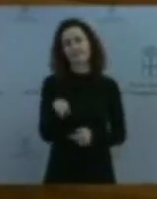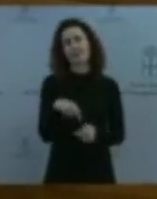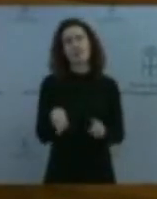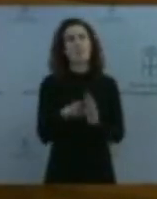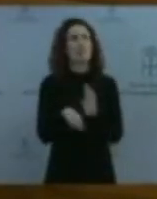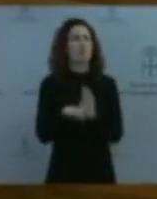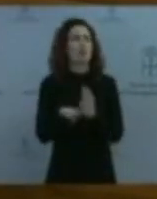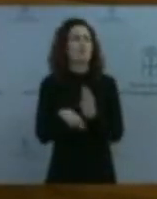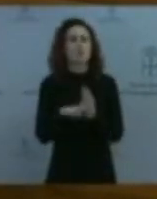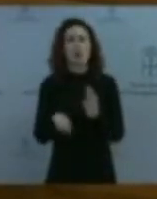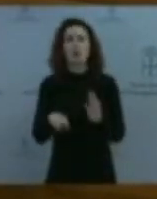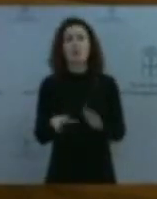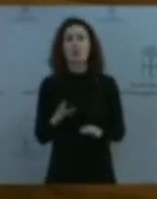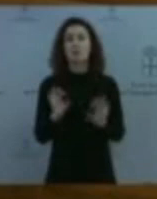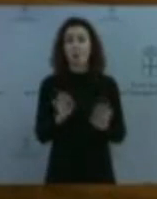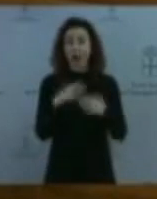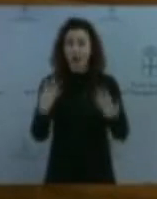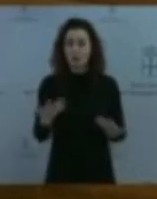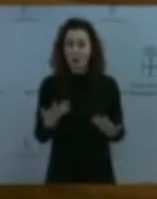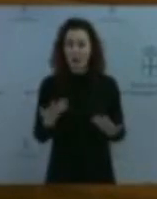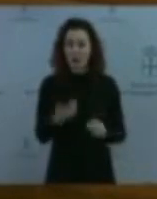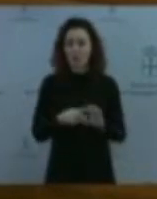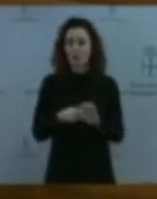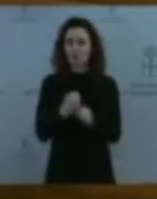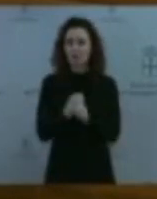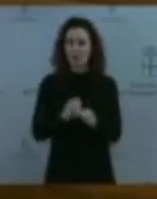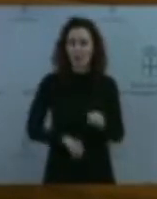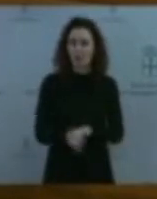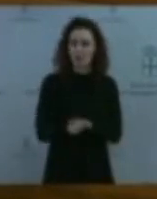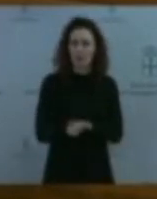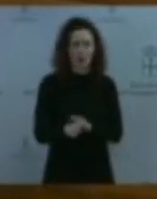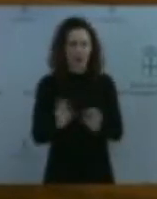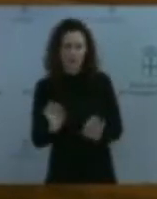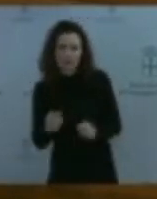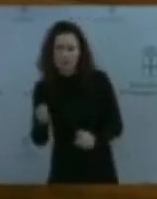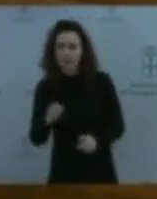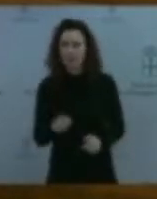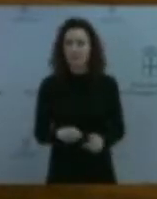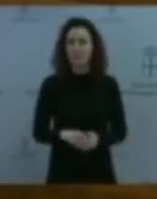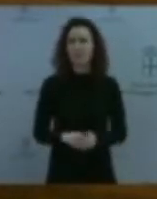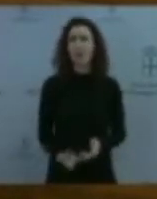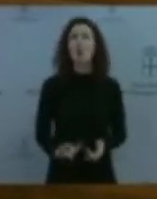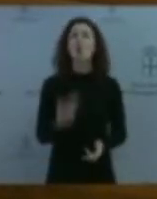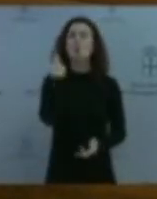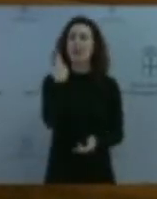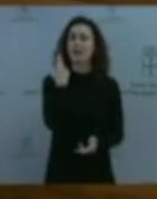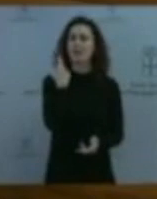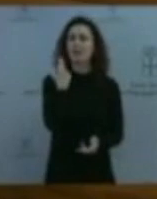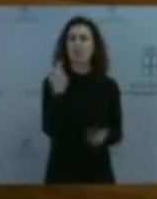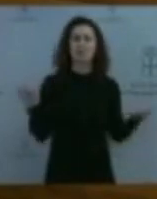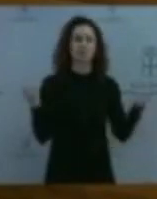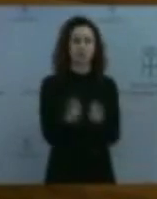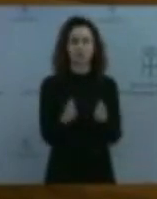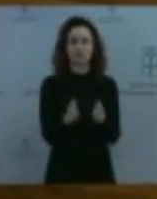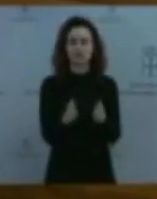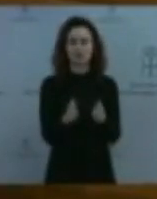general. No, sí, lo ha dicho. Ha dicho no, que por la jubilación no se reduzca plantilla de sus áreas. No. Oiga,